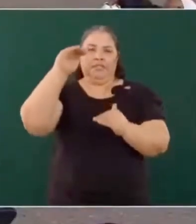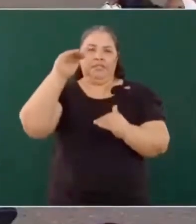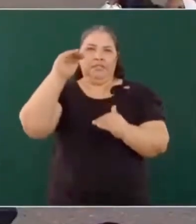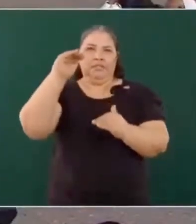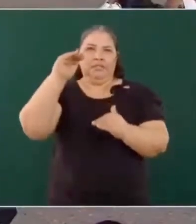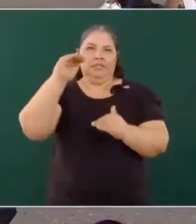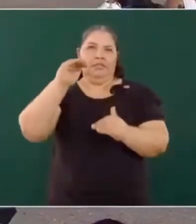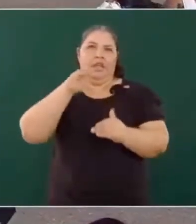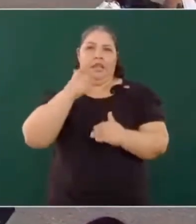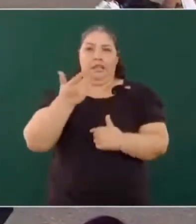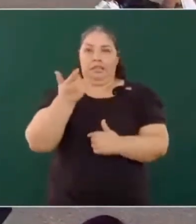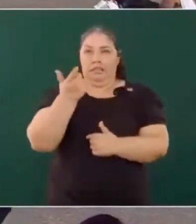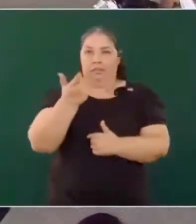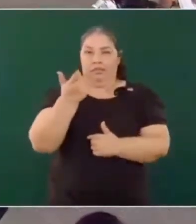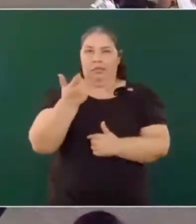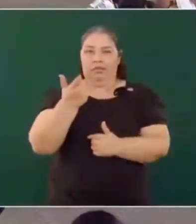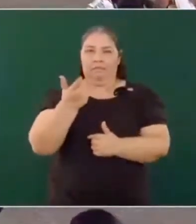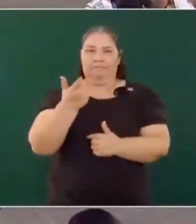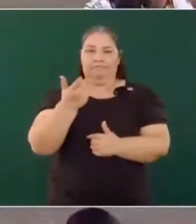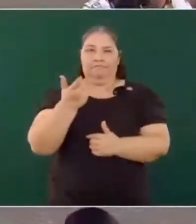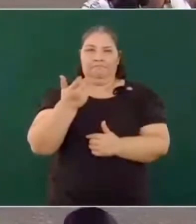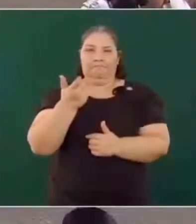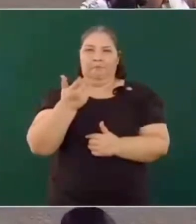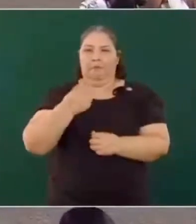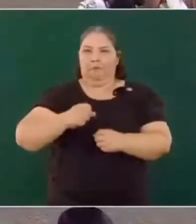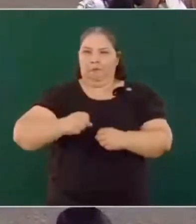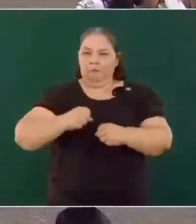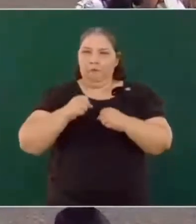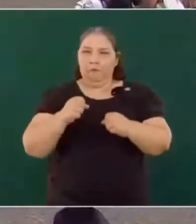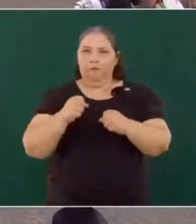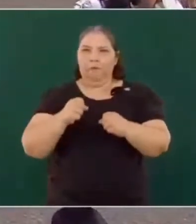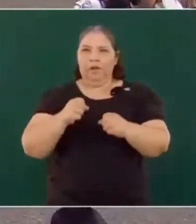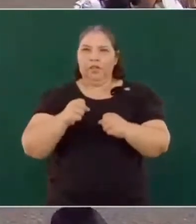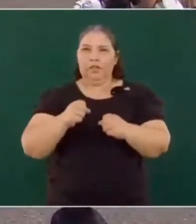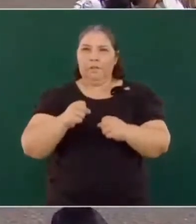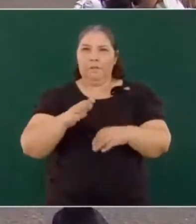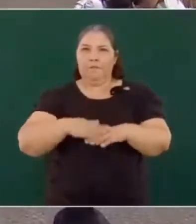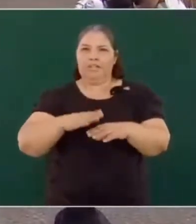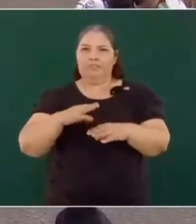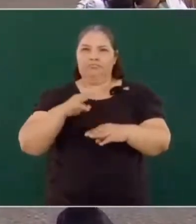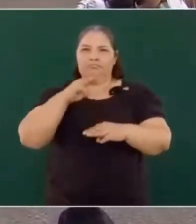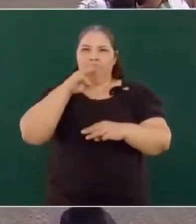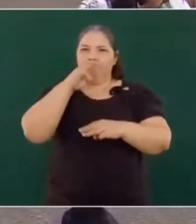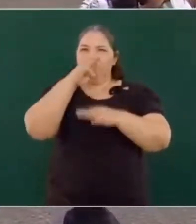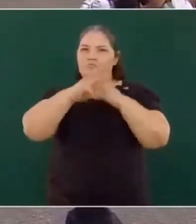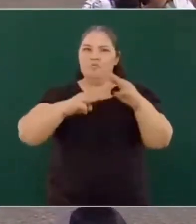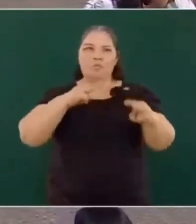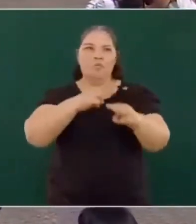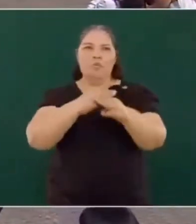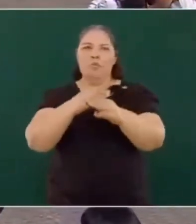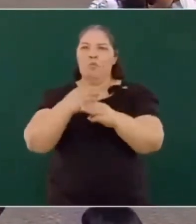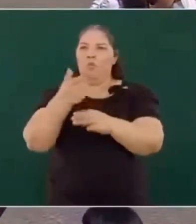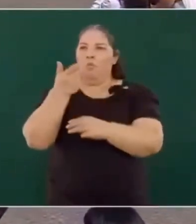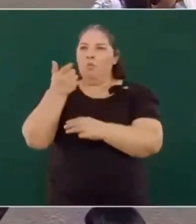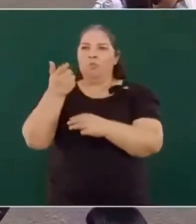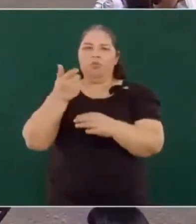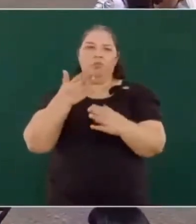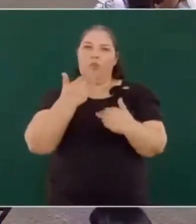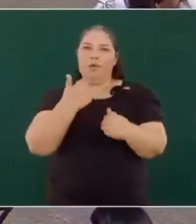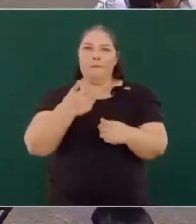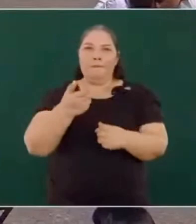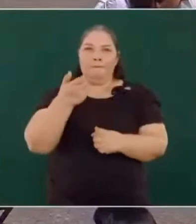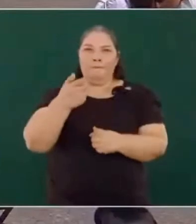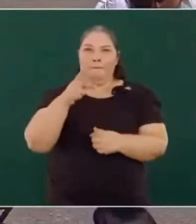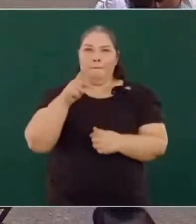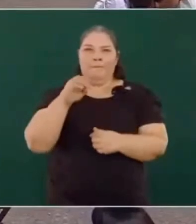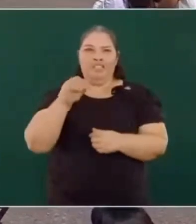Nuestro peso se ha fortalecido más que ninguna otra moneda en el mundo con relación al